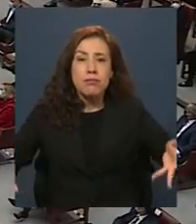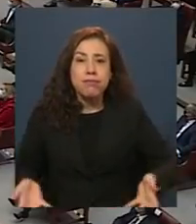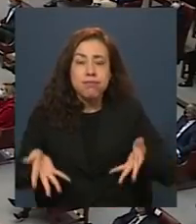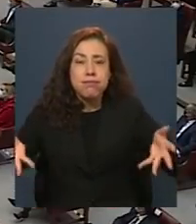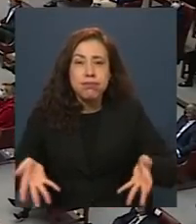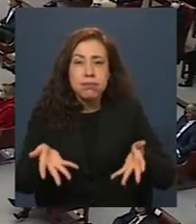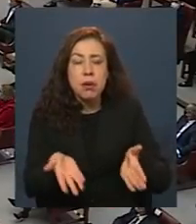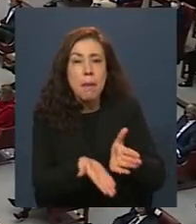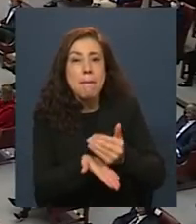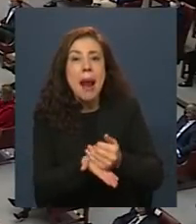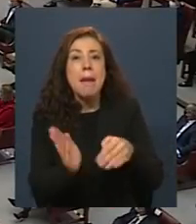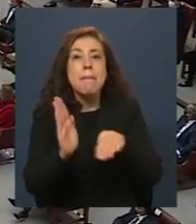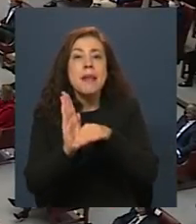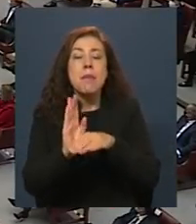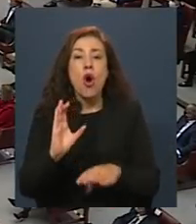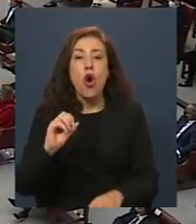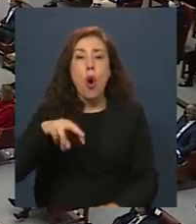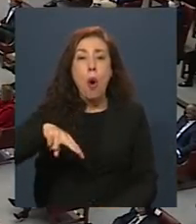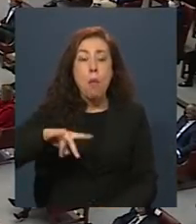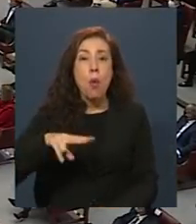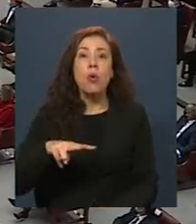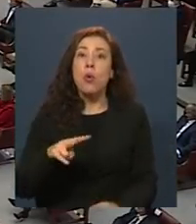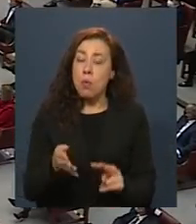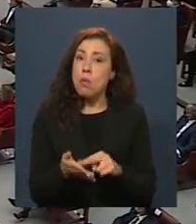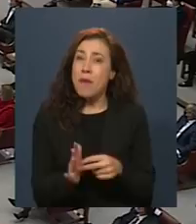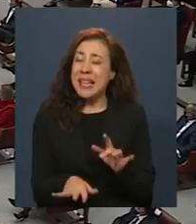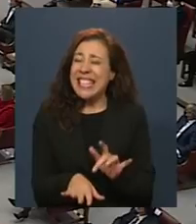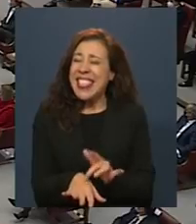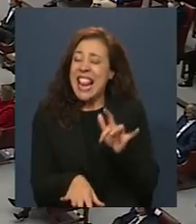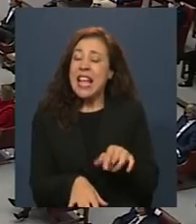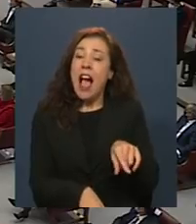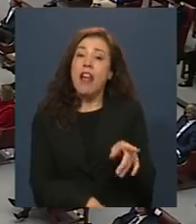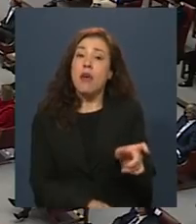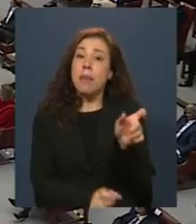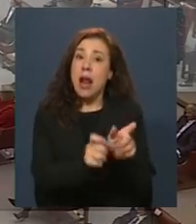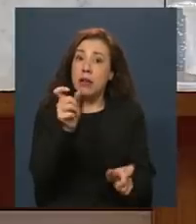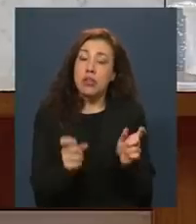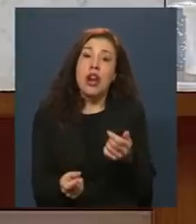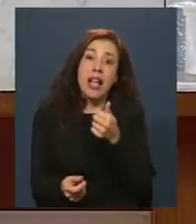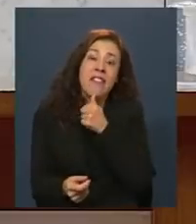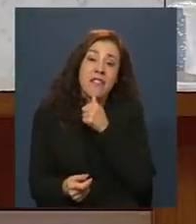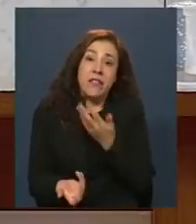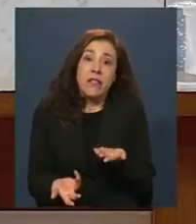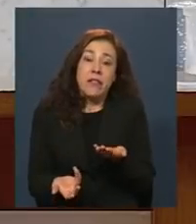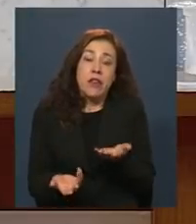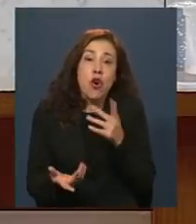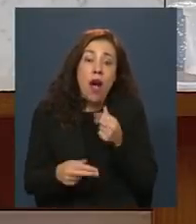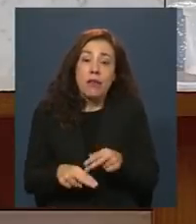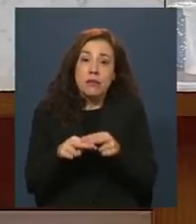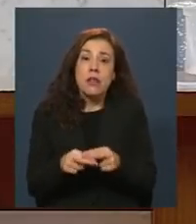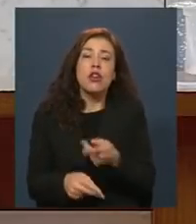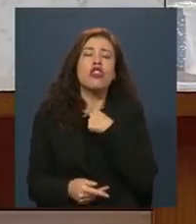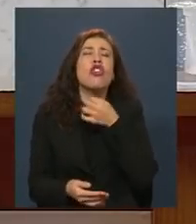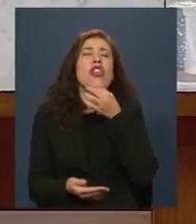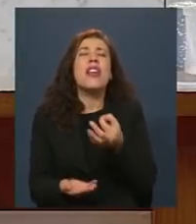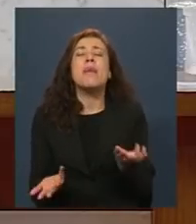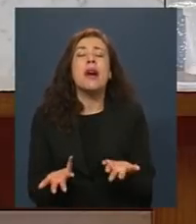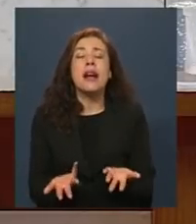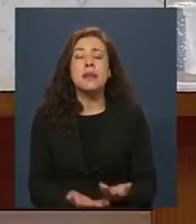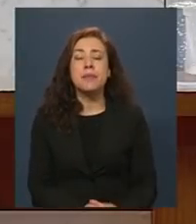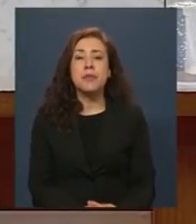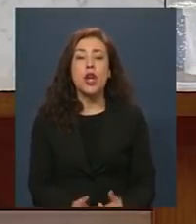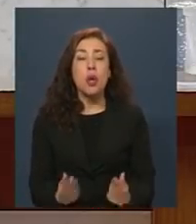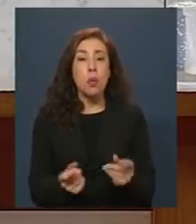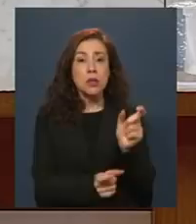mínimos comunes en una coyuntura crítica para quienes estaban sufriendo. Propusimos, entre otras cosas, lo que